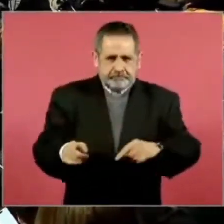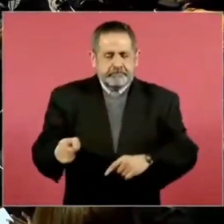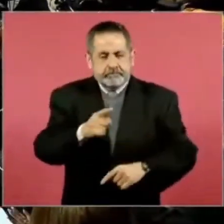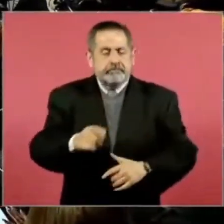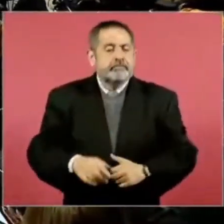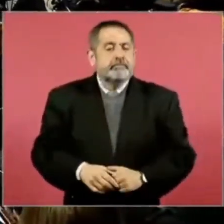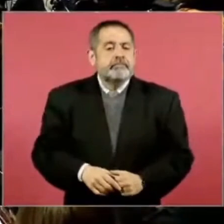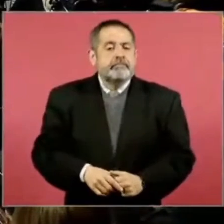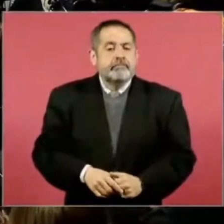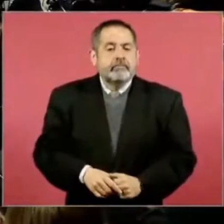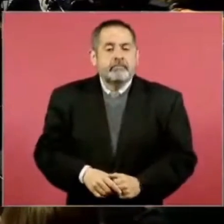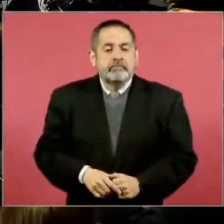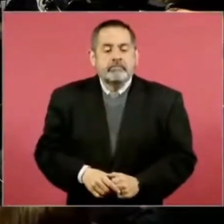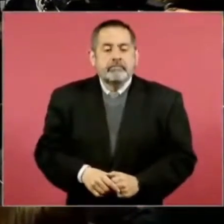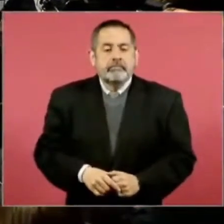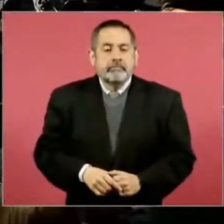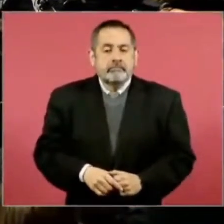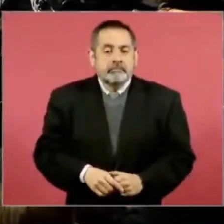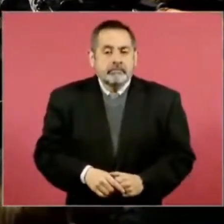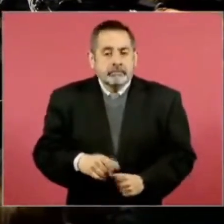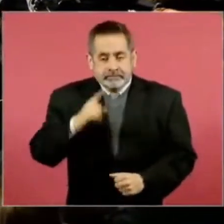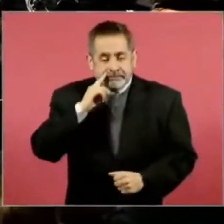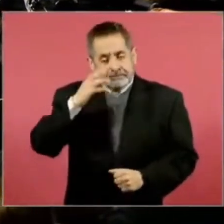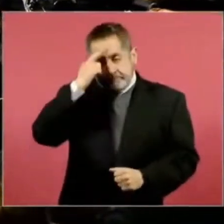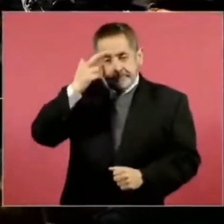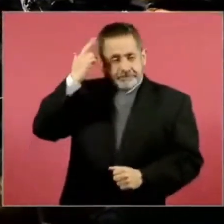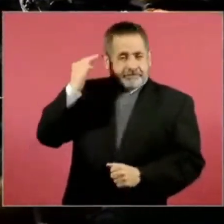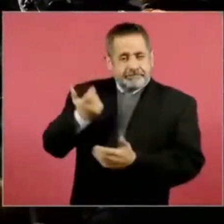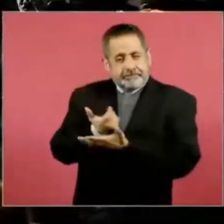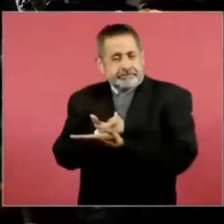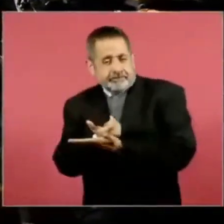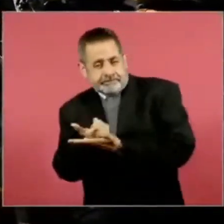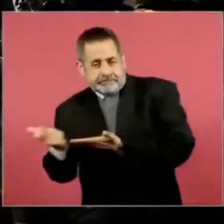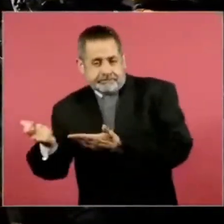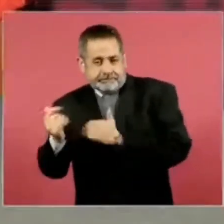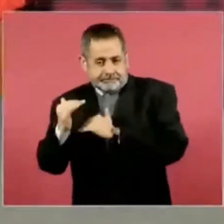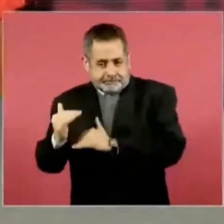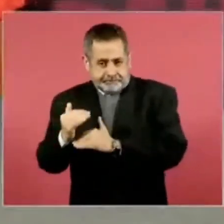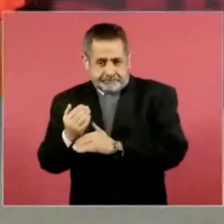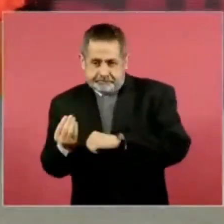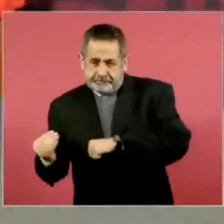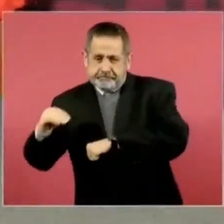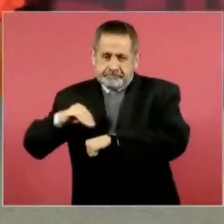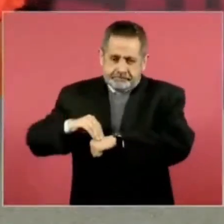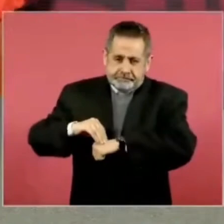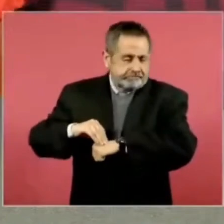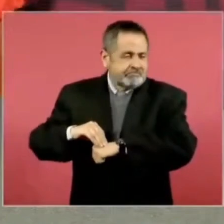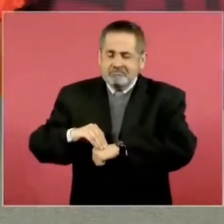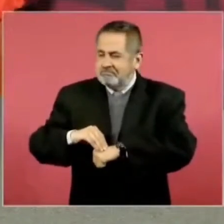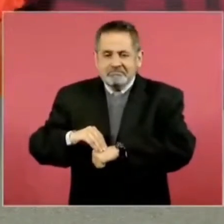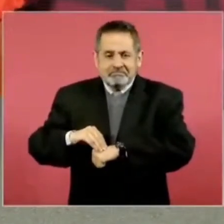Imagínense que los aumentos al salario en 30 años